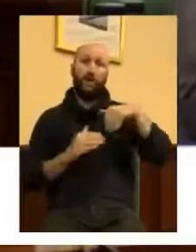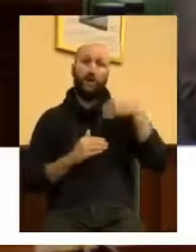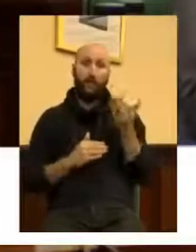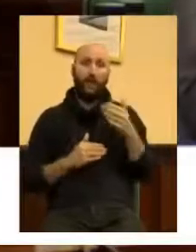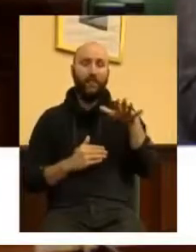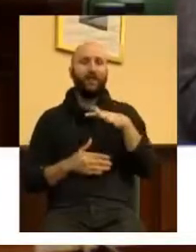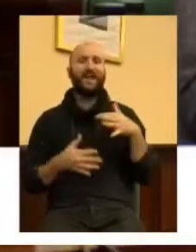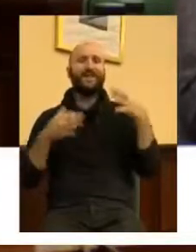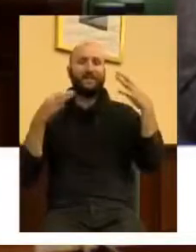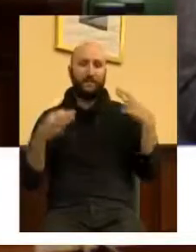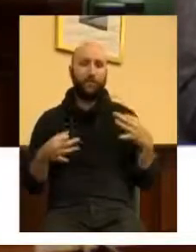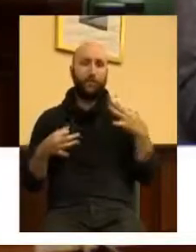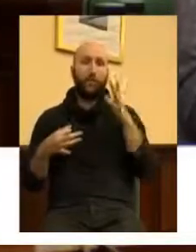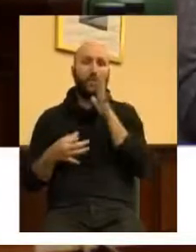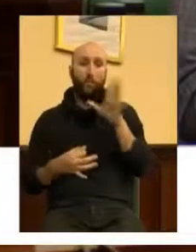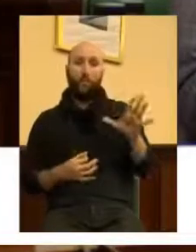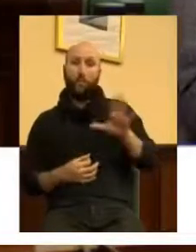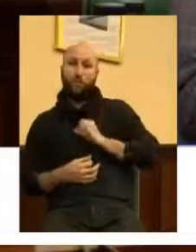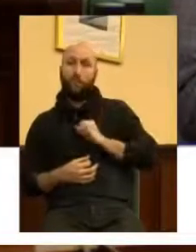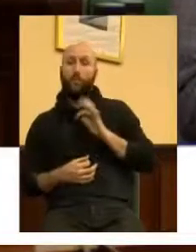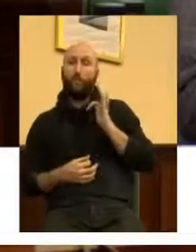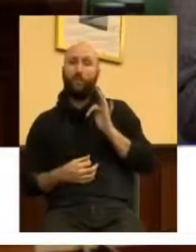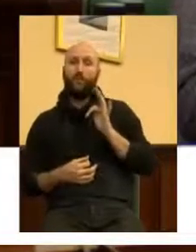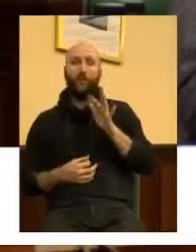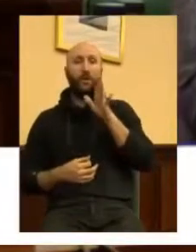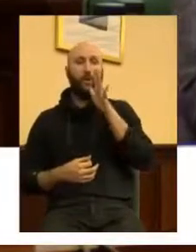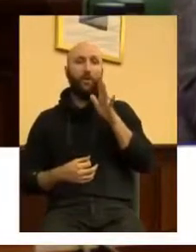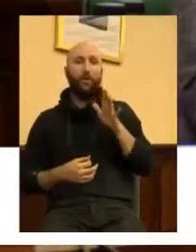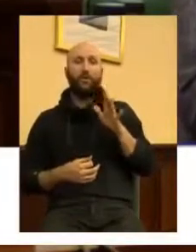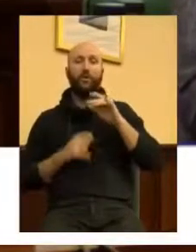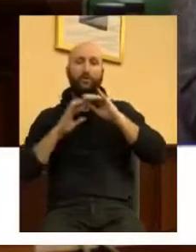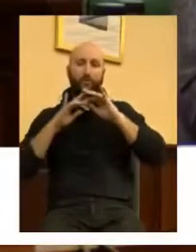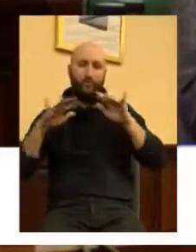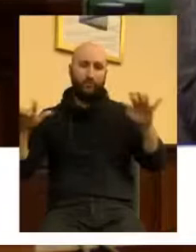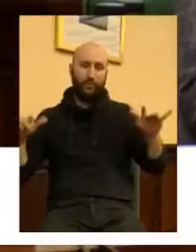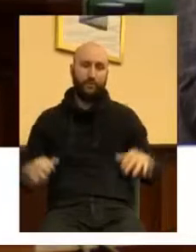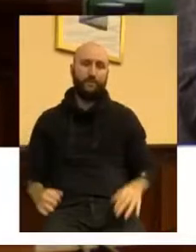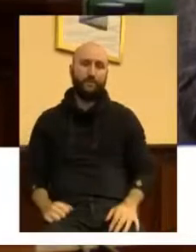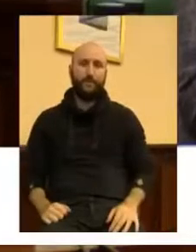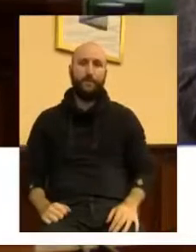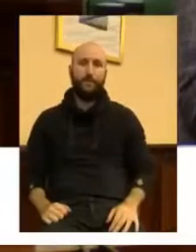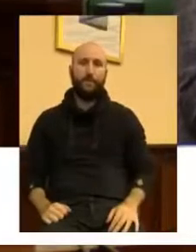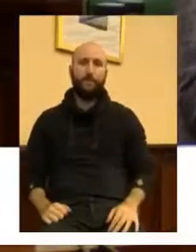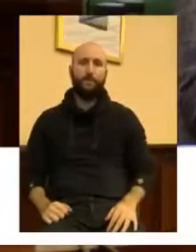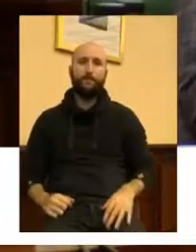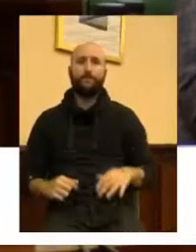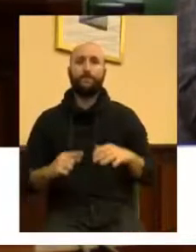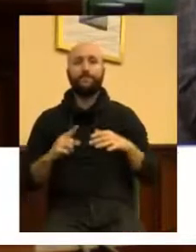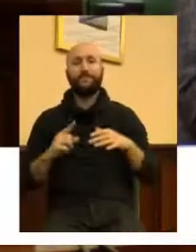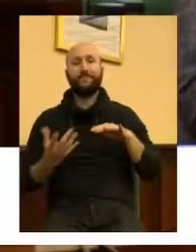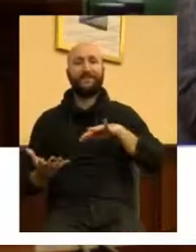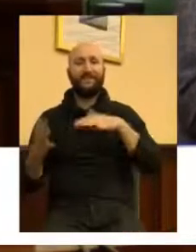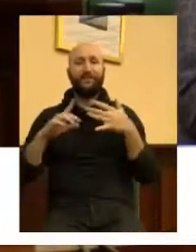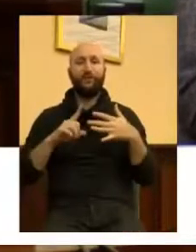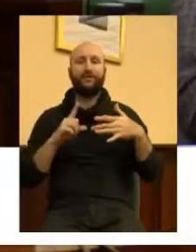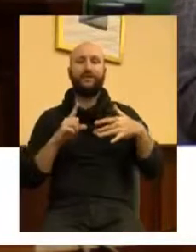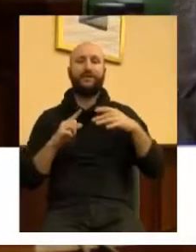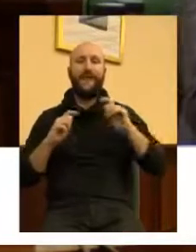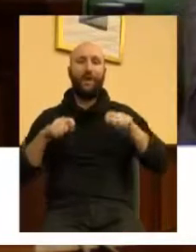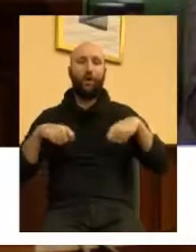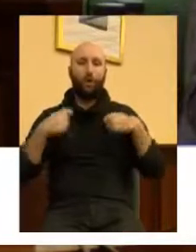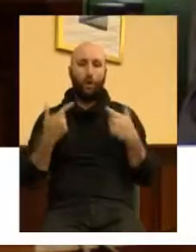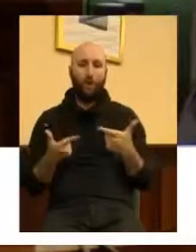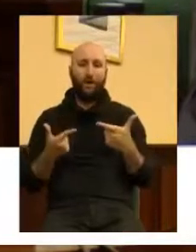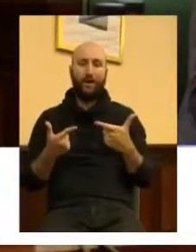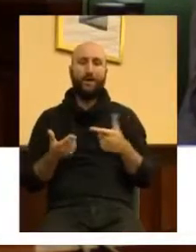segura porque la mayoría de los contagios son por aerosoles. Realizar la transición ecológica indispensable para hacer frente a